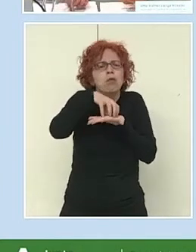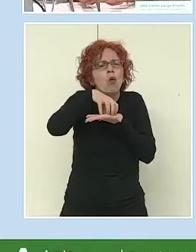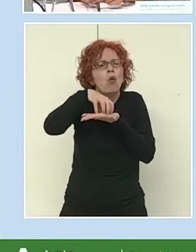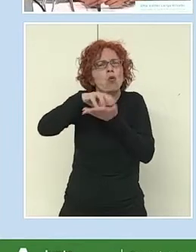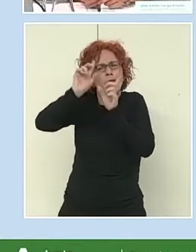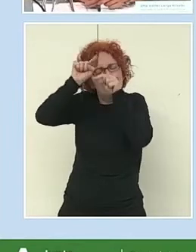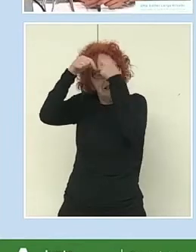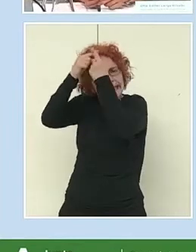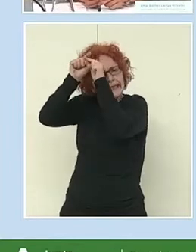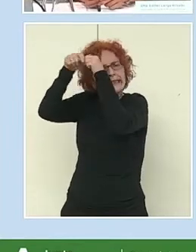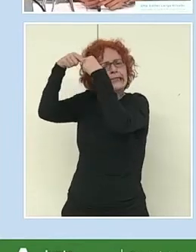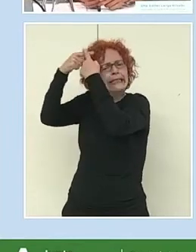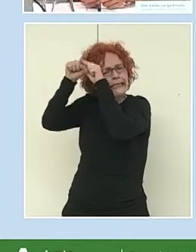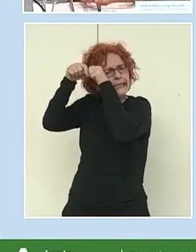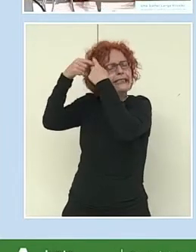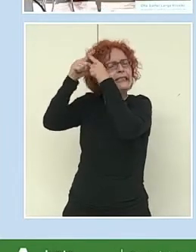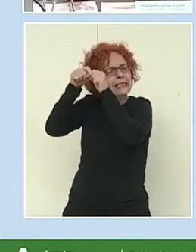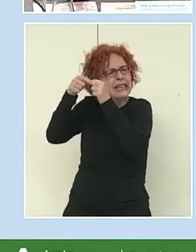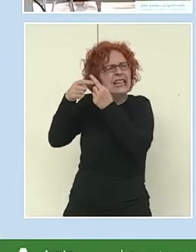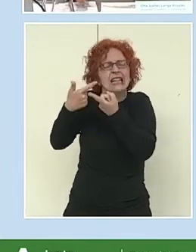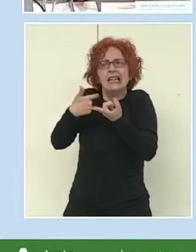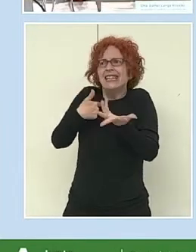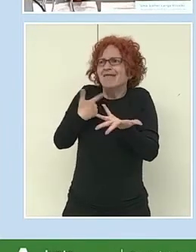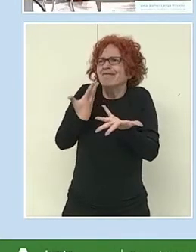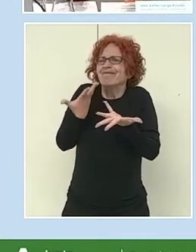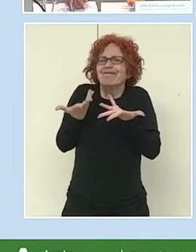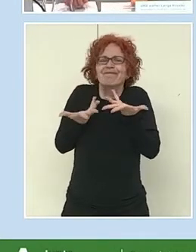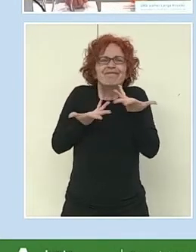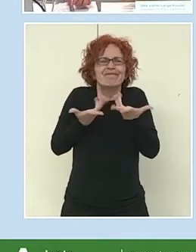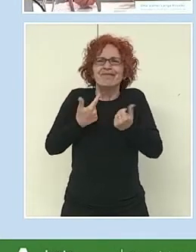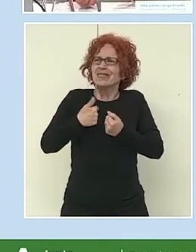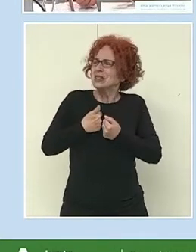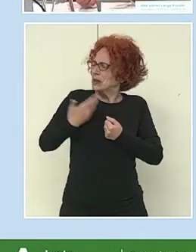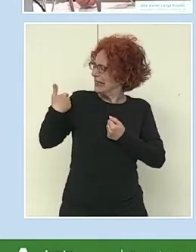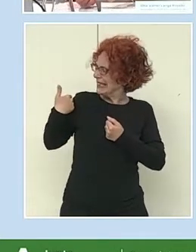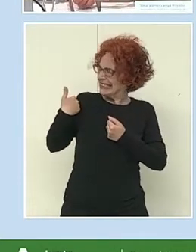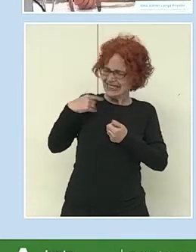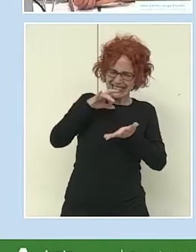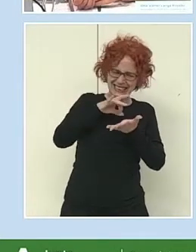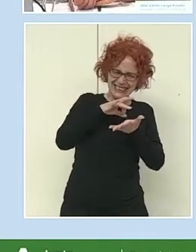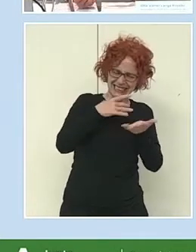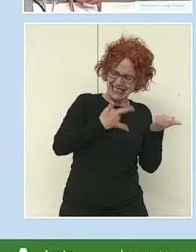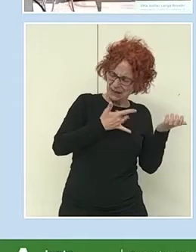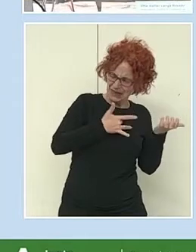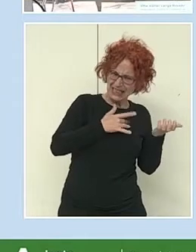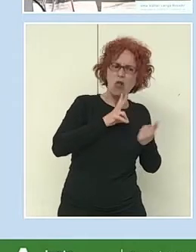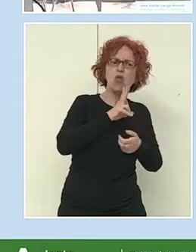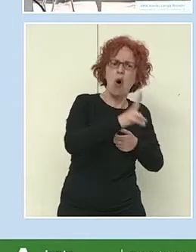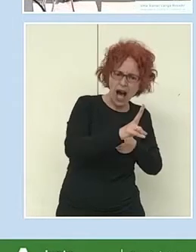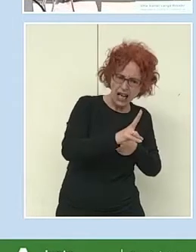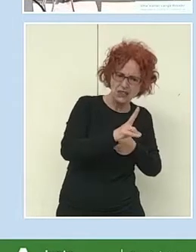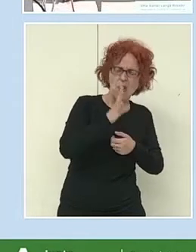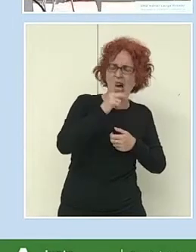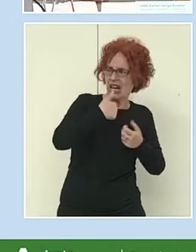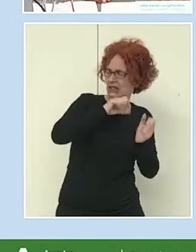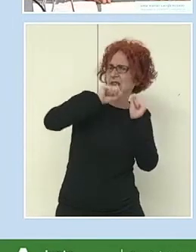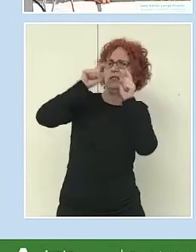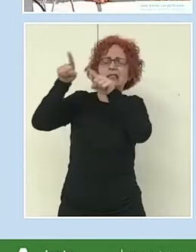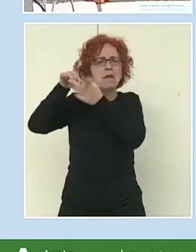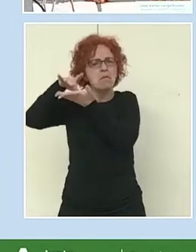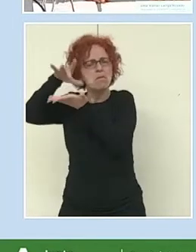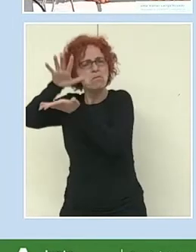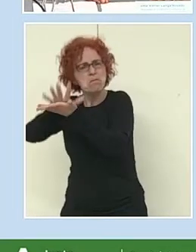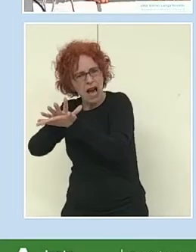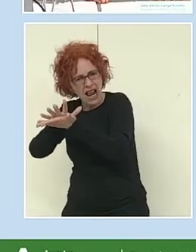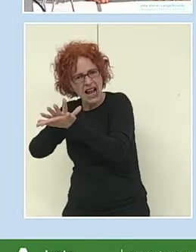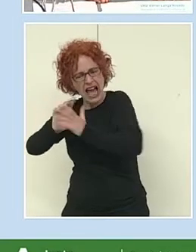qué no decirlo? Un poco de deuda, ¿no? He estado 2 años estudiando y ahora me voy a cambiar. Pero yo creo que eso tiene que ver un